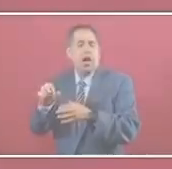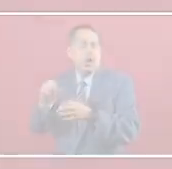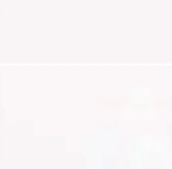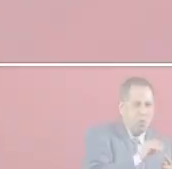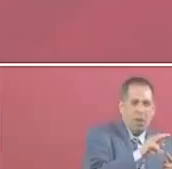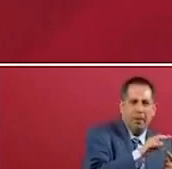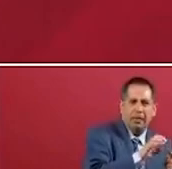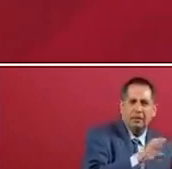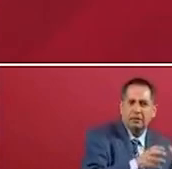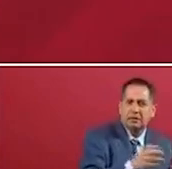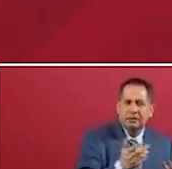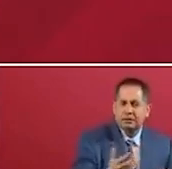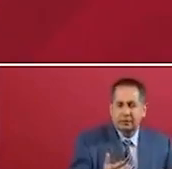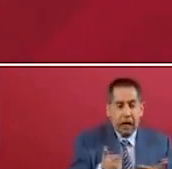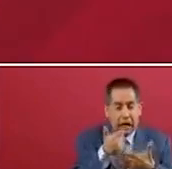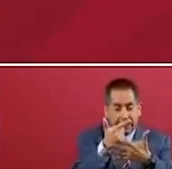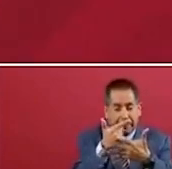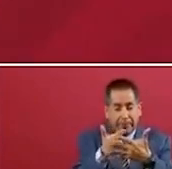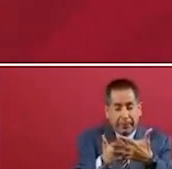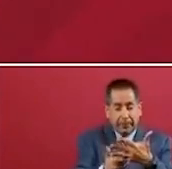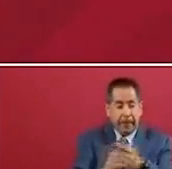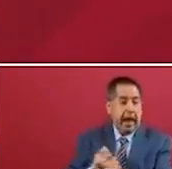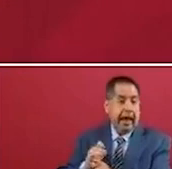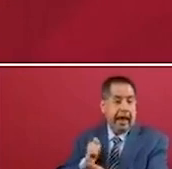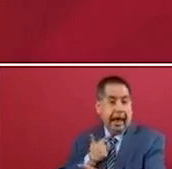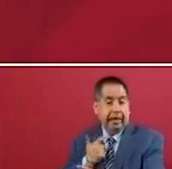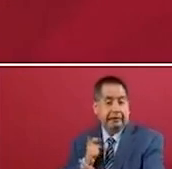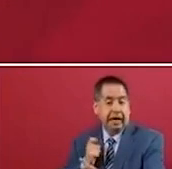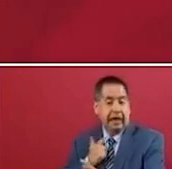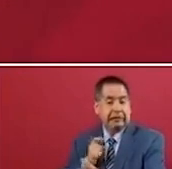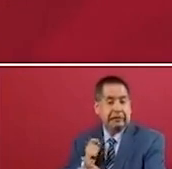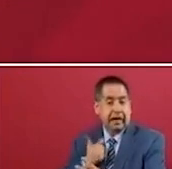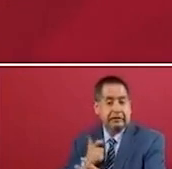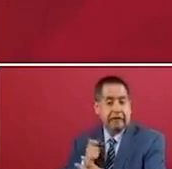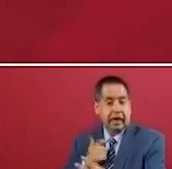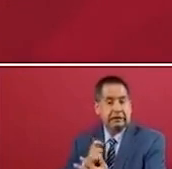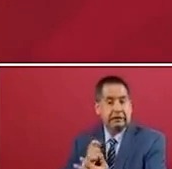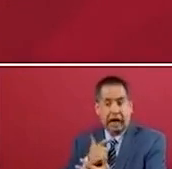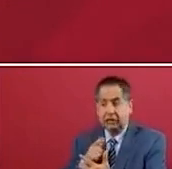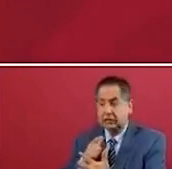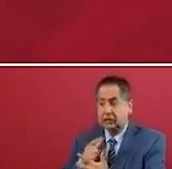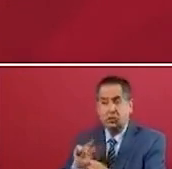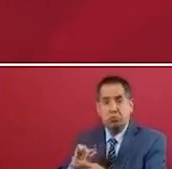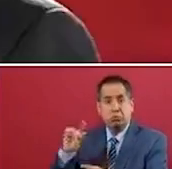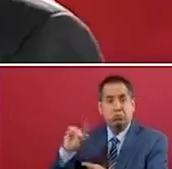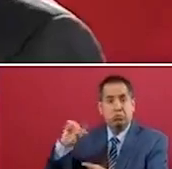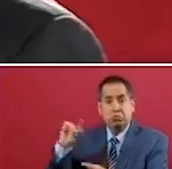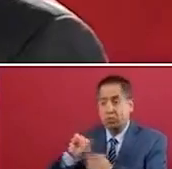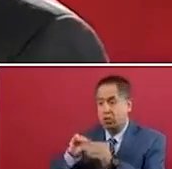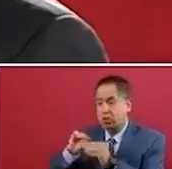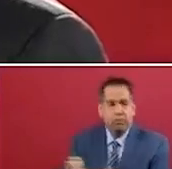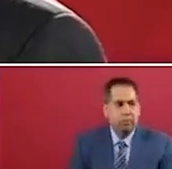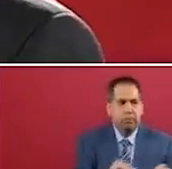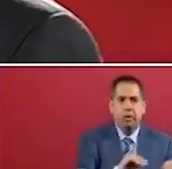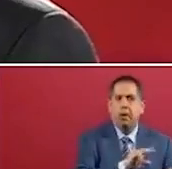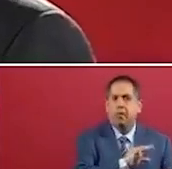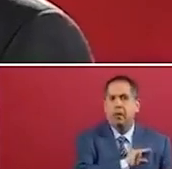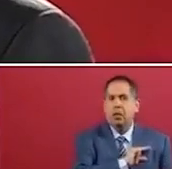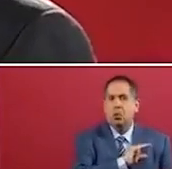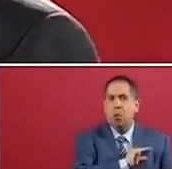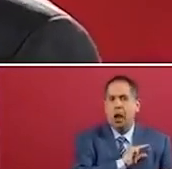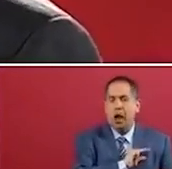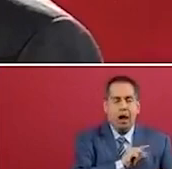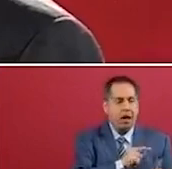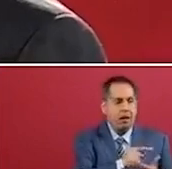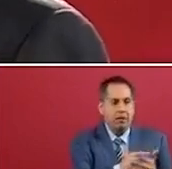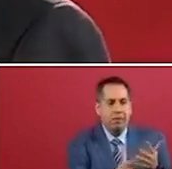Calderón. Esa es una lista de las personas más destacadas, pero desde luego participaron en